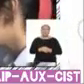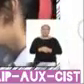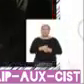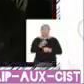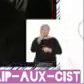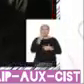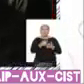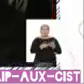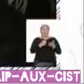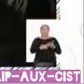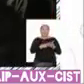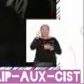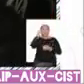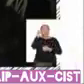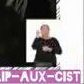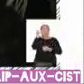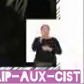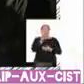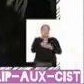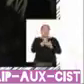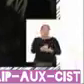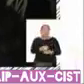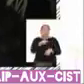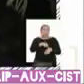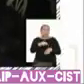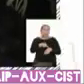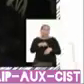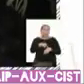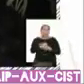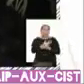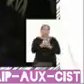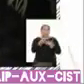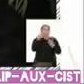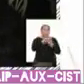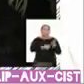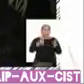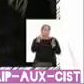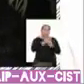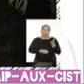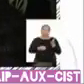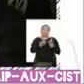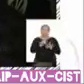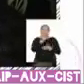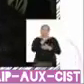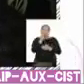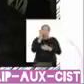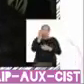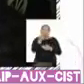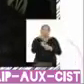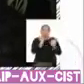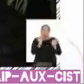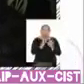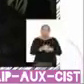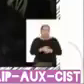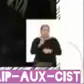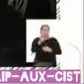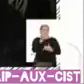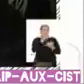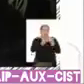A veces pensamos que no sirve. Que demanda mucho esfuerzo y no tiene resultados. Pero eso es un error.